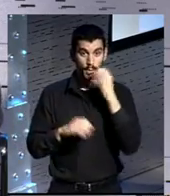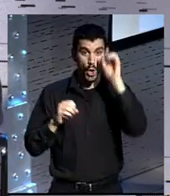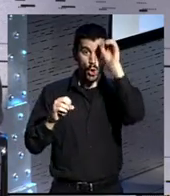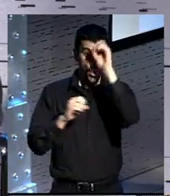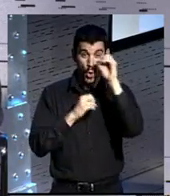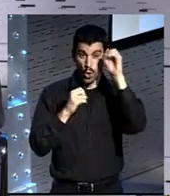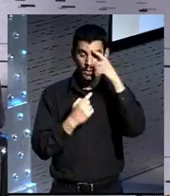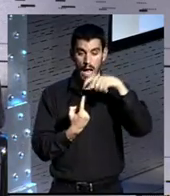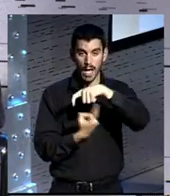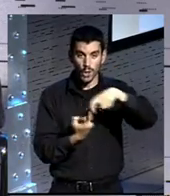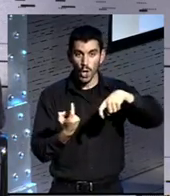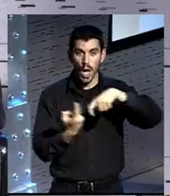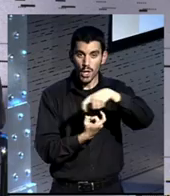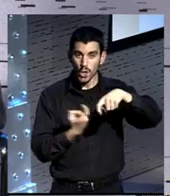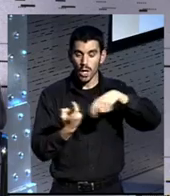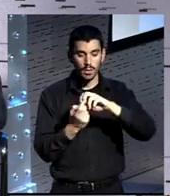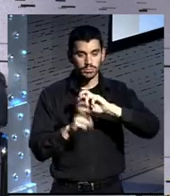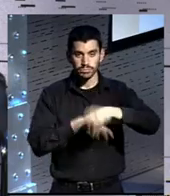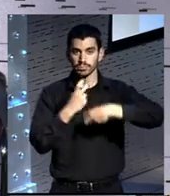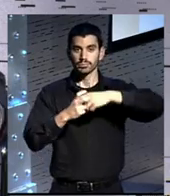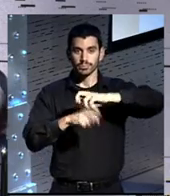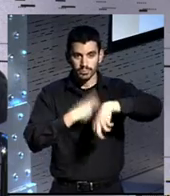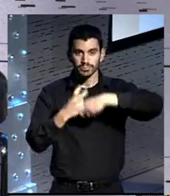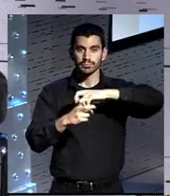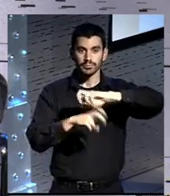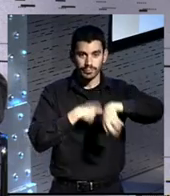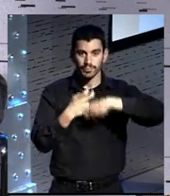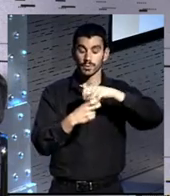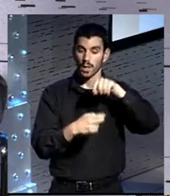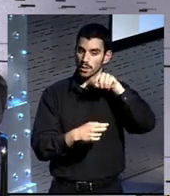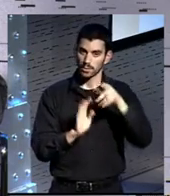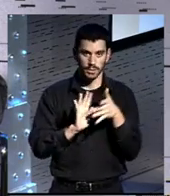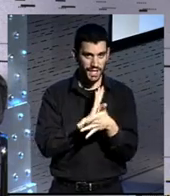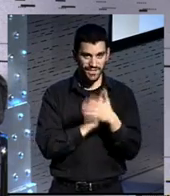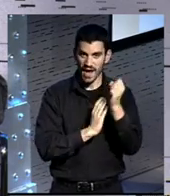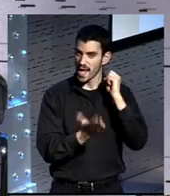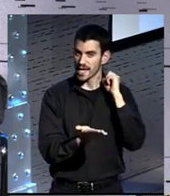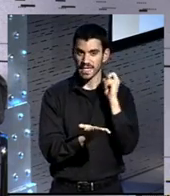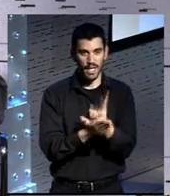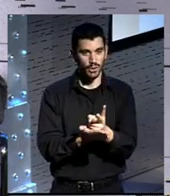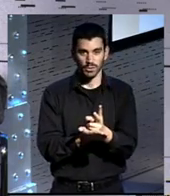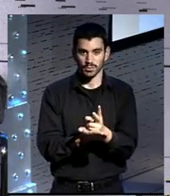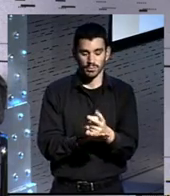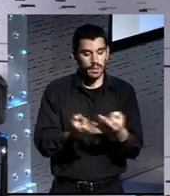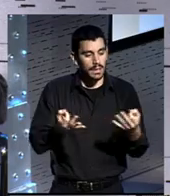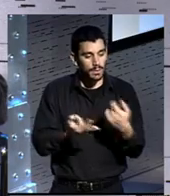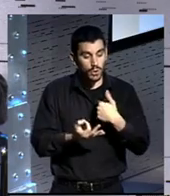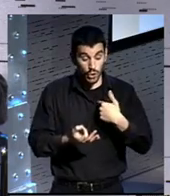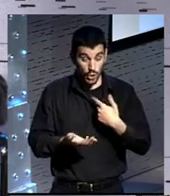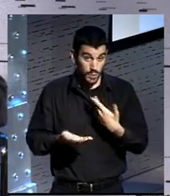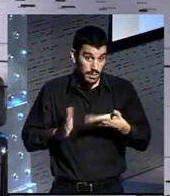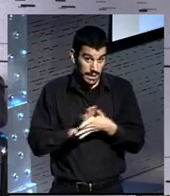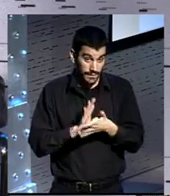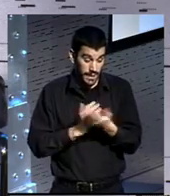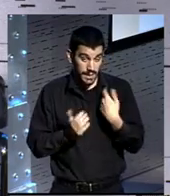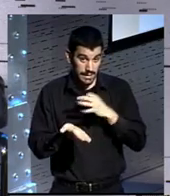tienen que estar cambiándolo continuamente y eso sí que es un reto al que nos vamos a tener que enfrentar proveedores de servicio como los